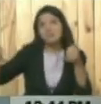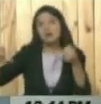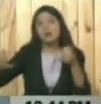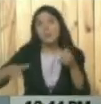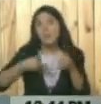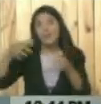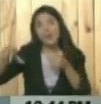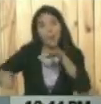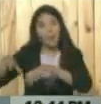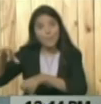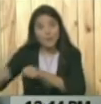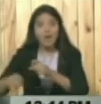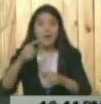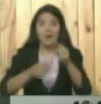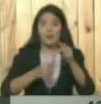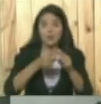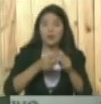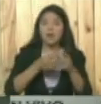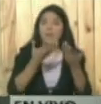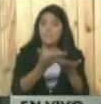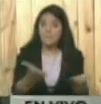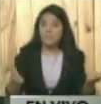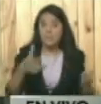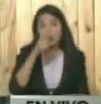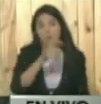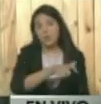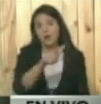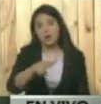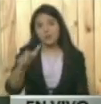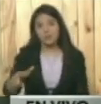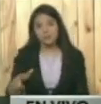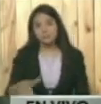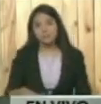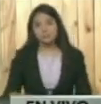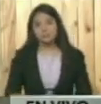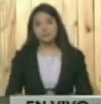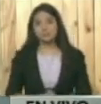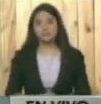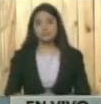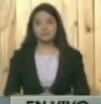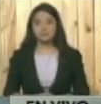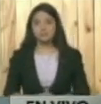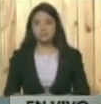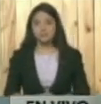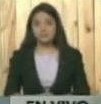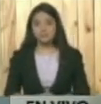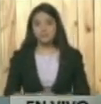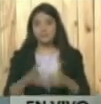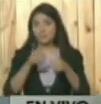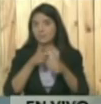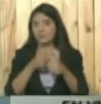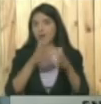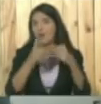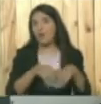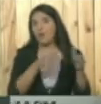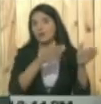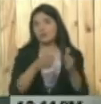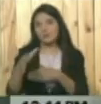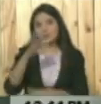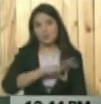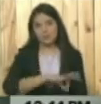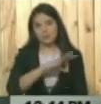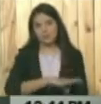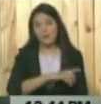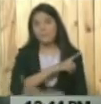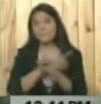acceso a los materiales de construcción por parte de los ejecutores de los proyectos, fundamentalmente por las organizaciones sociales. Y